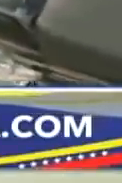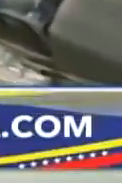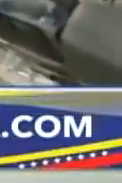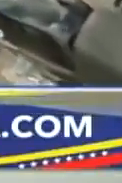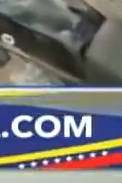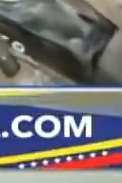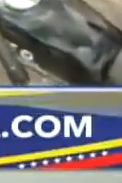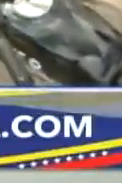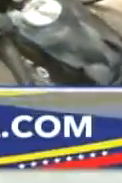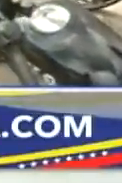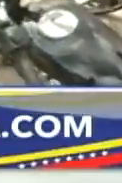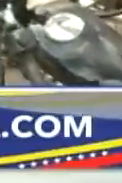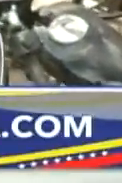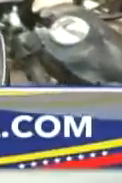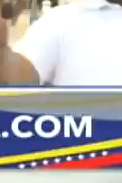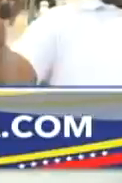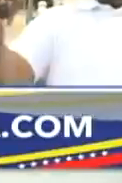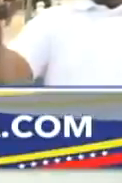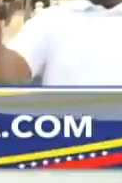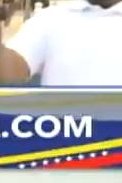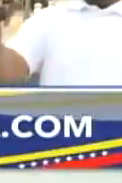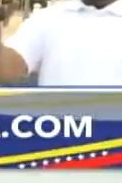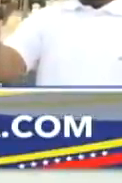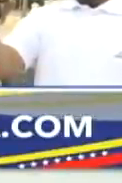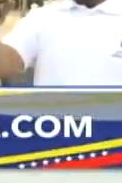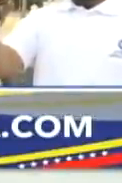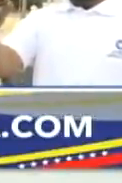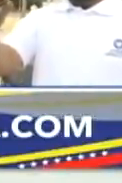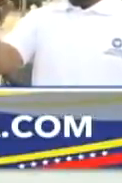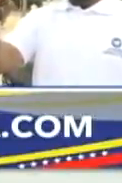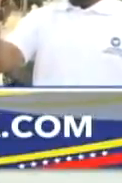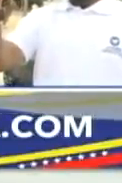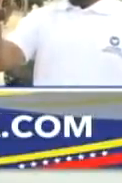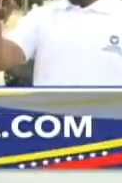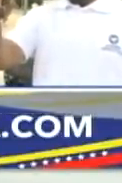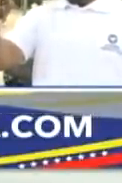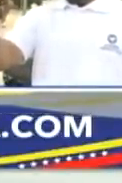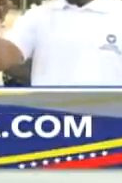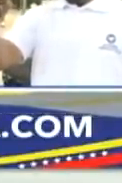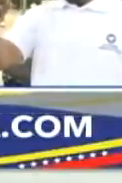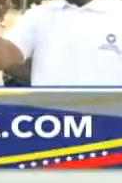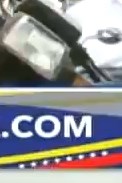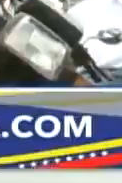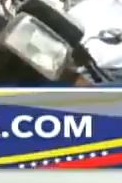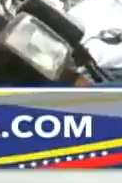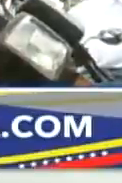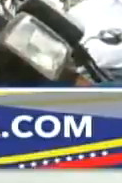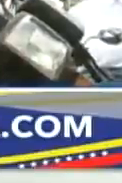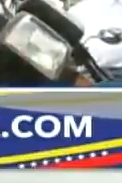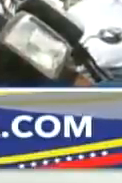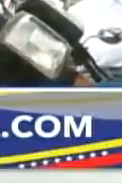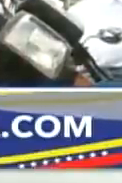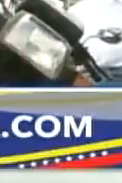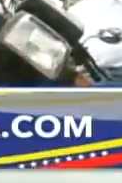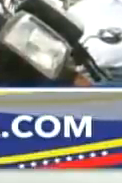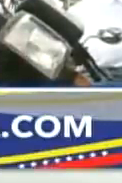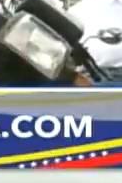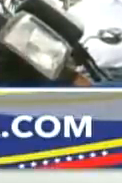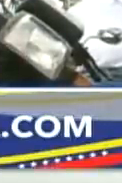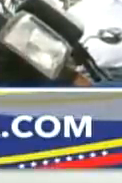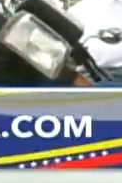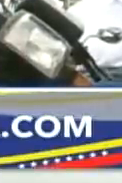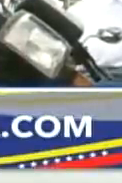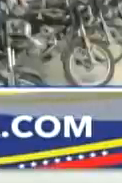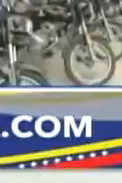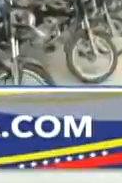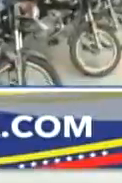La gran, así se llama, ¿verdad? ¿Cómo que se llama? Ajá, ninguno me ayuda. Me ven que estoy pelando